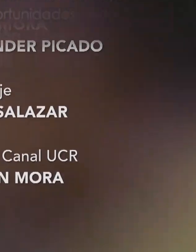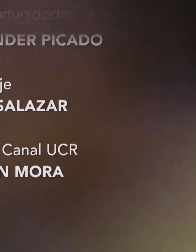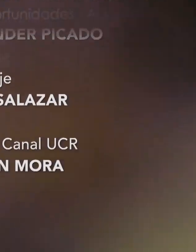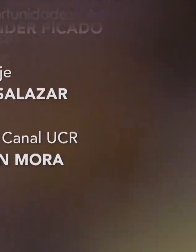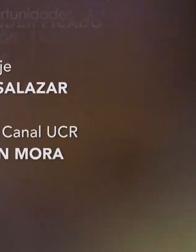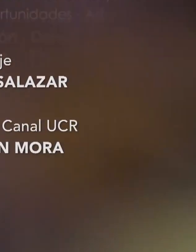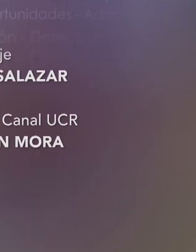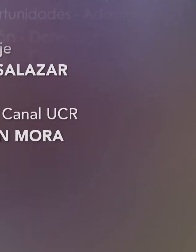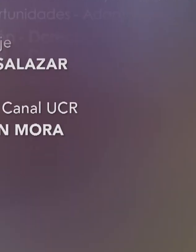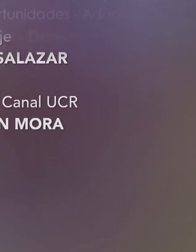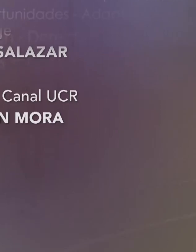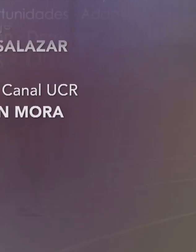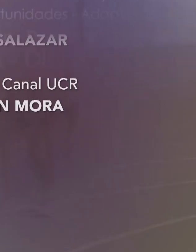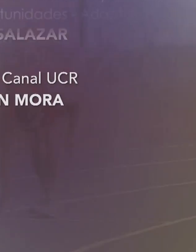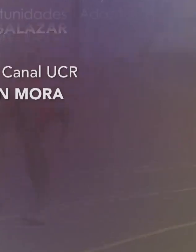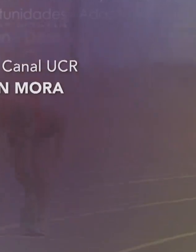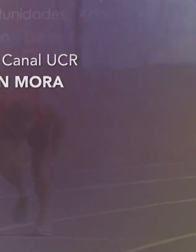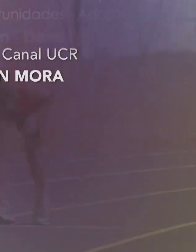y